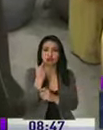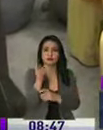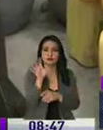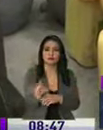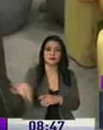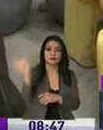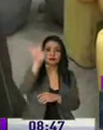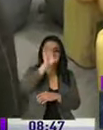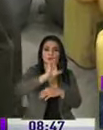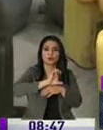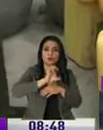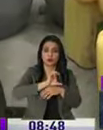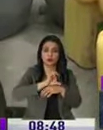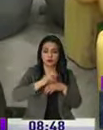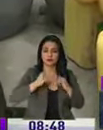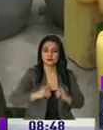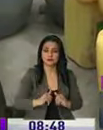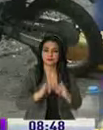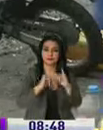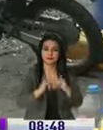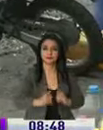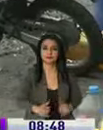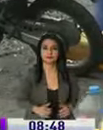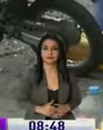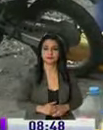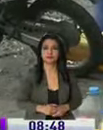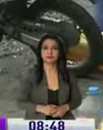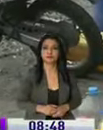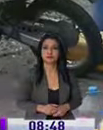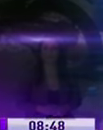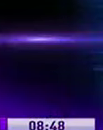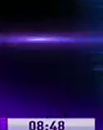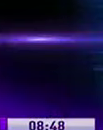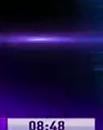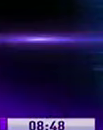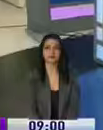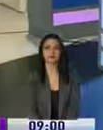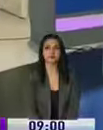provincias del país, informó Priscila Cadena.